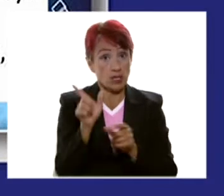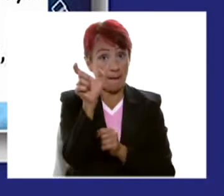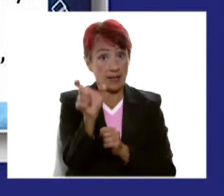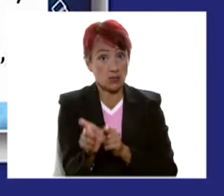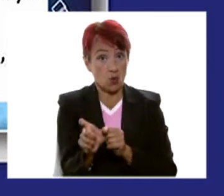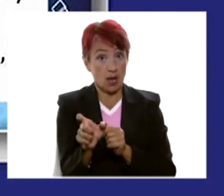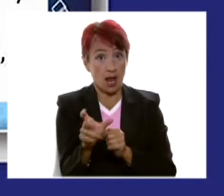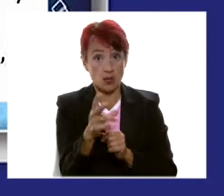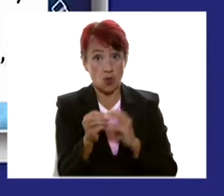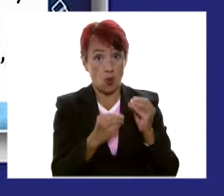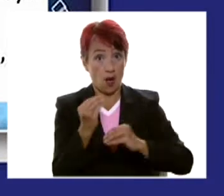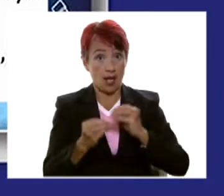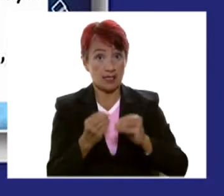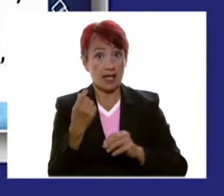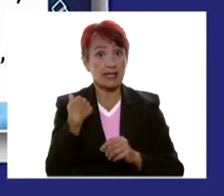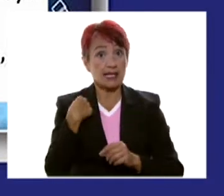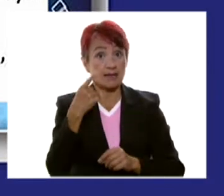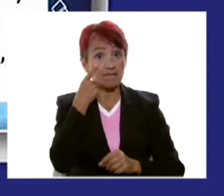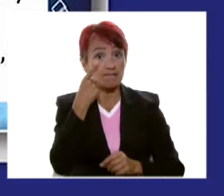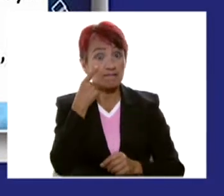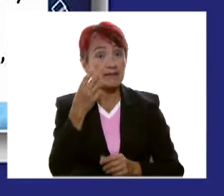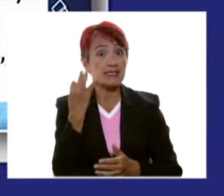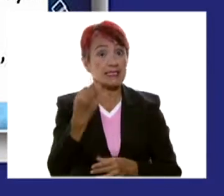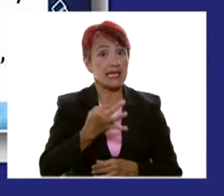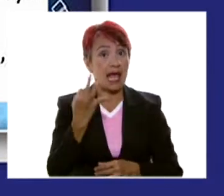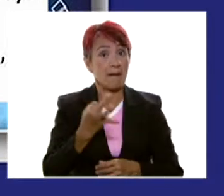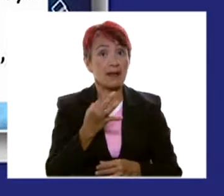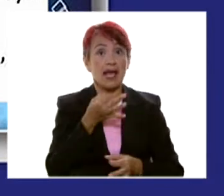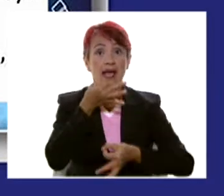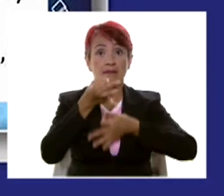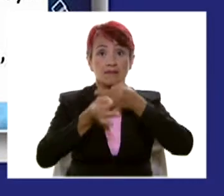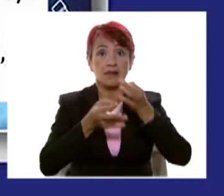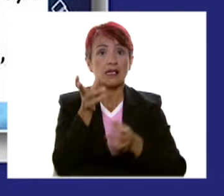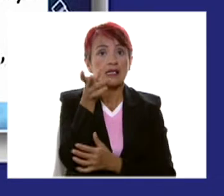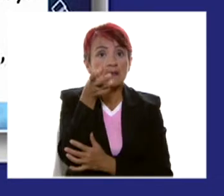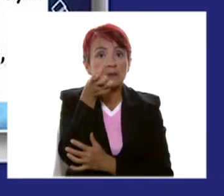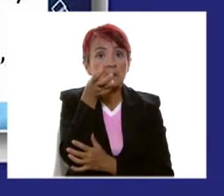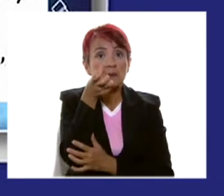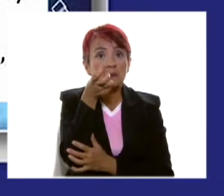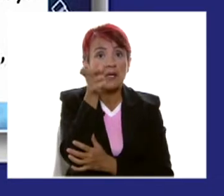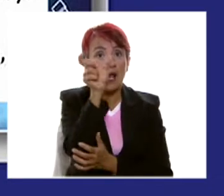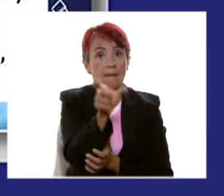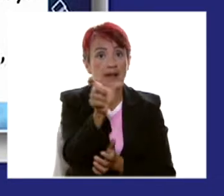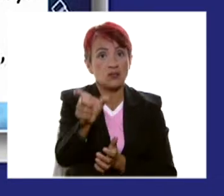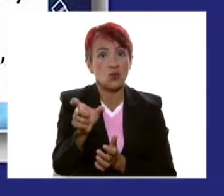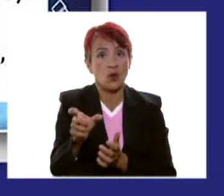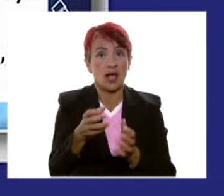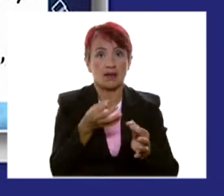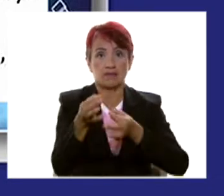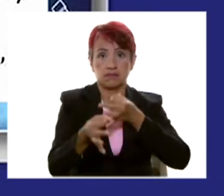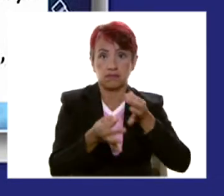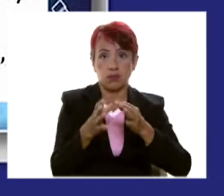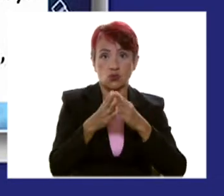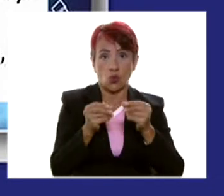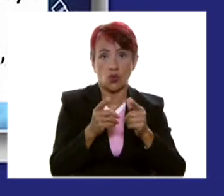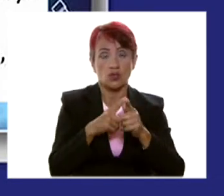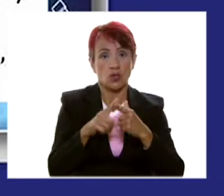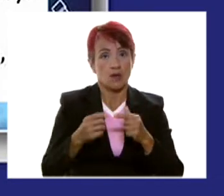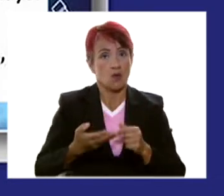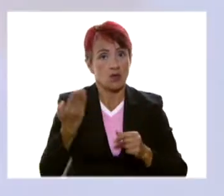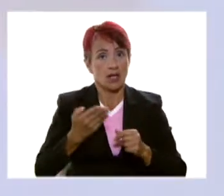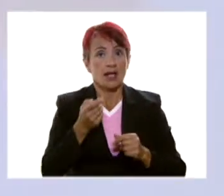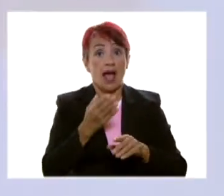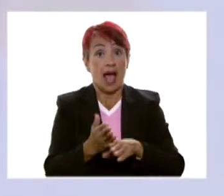entorno lo haga, debe tener en cuenta que siempre debes expresarte y escuchar a los demás con respeto. Esto es muy importante.